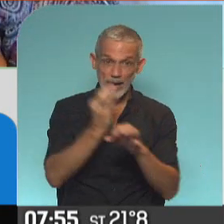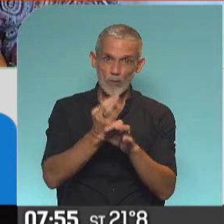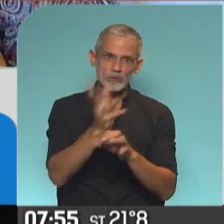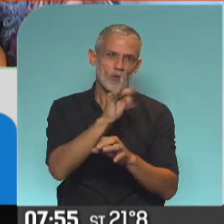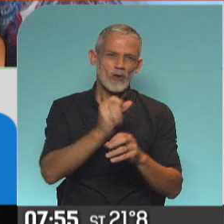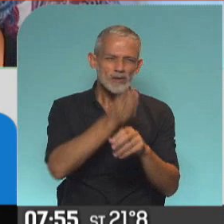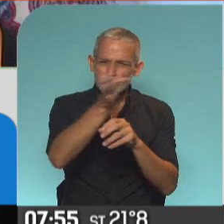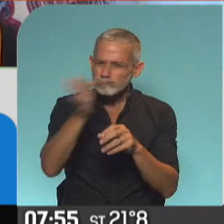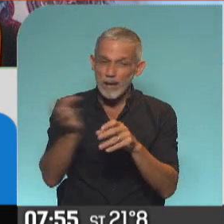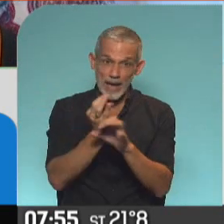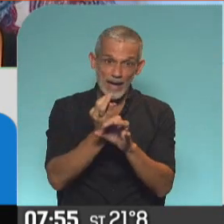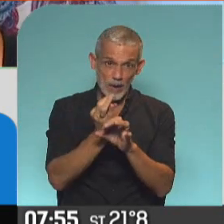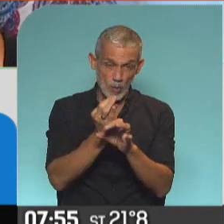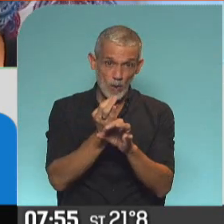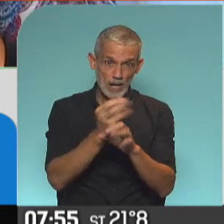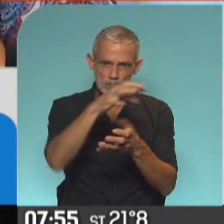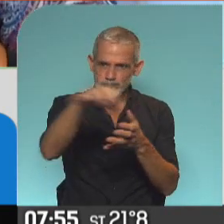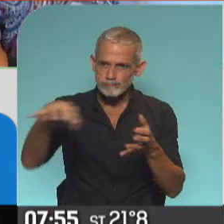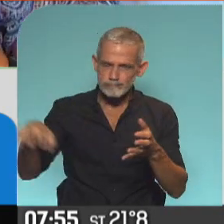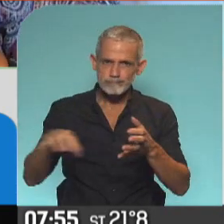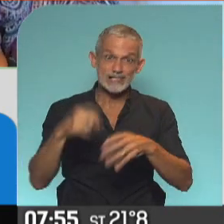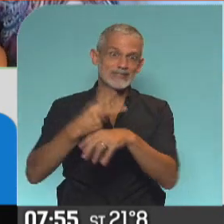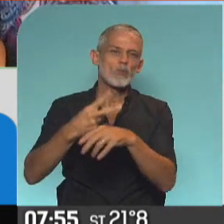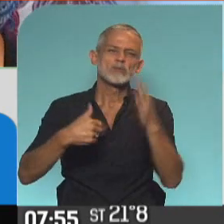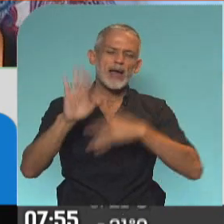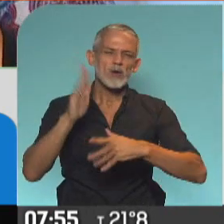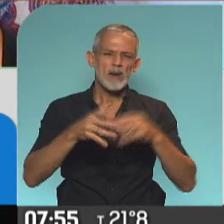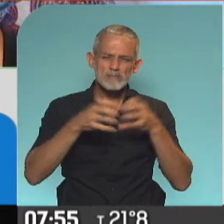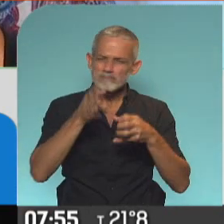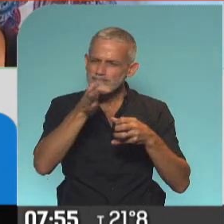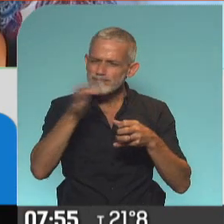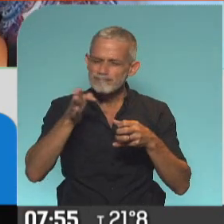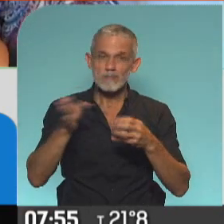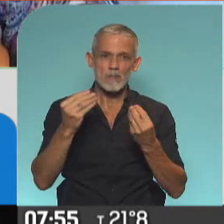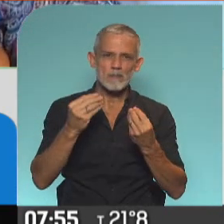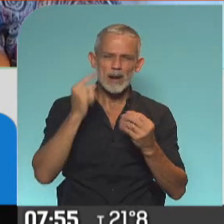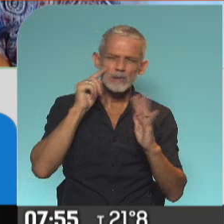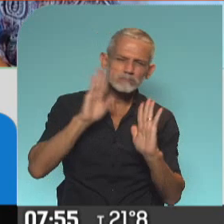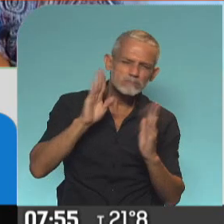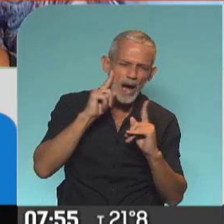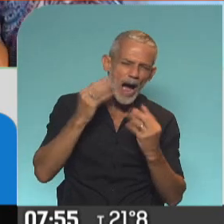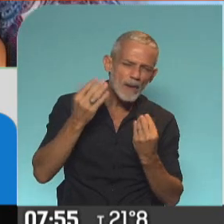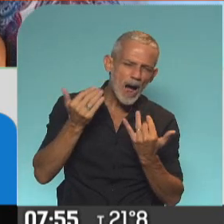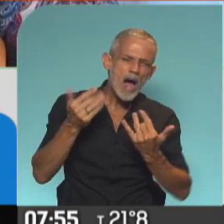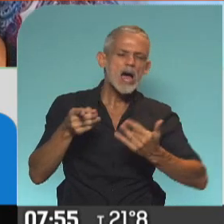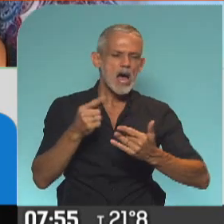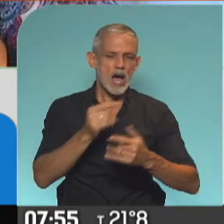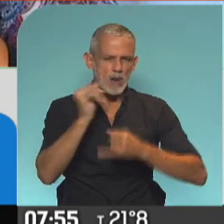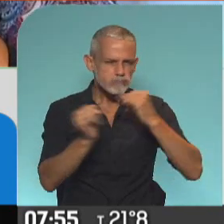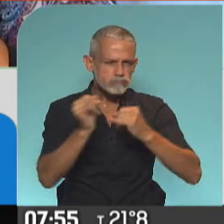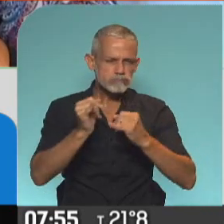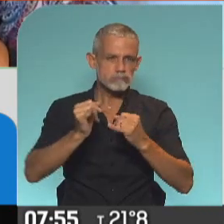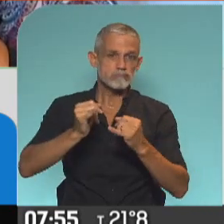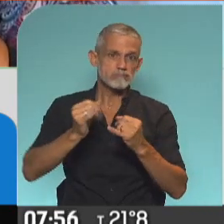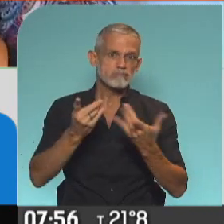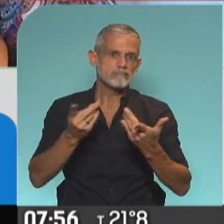los días, sobre todo los establecimientos secundarios, con gran capacidad de audición y de acción, y que efectivamente